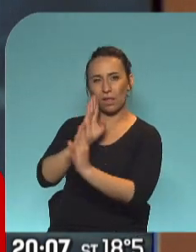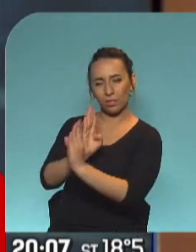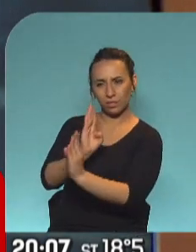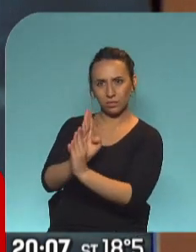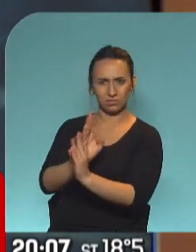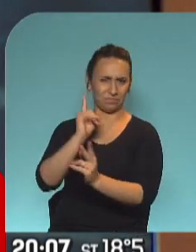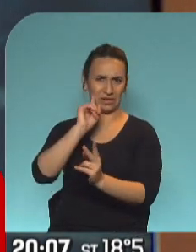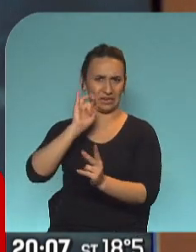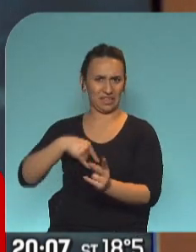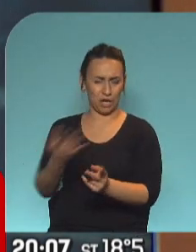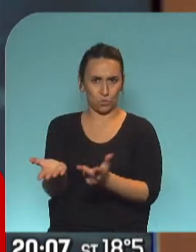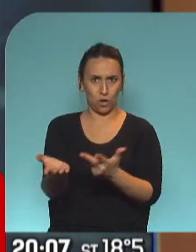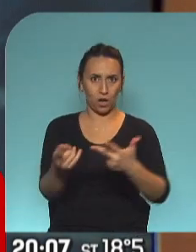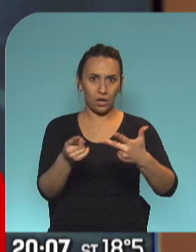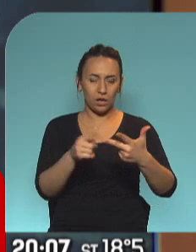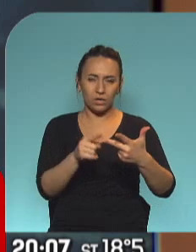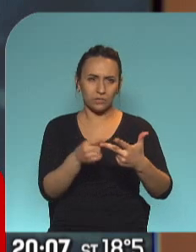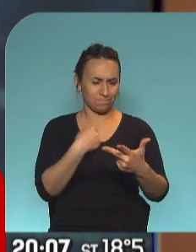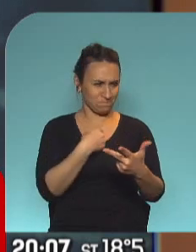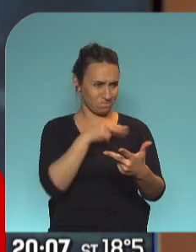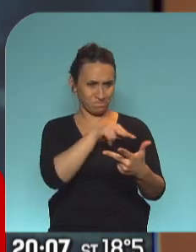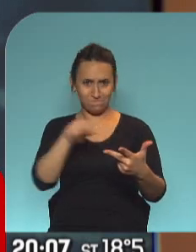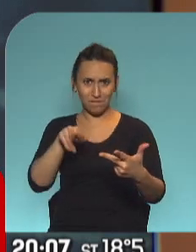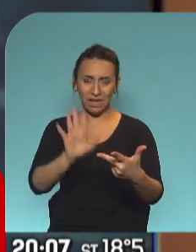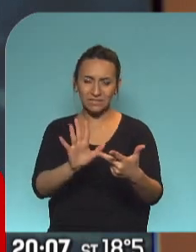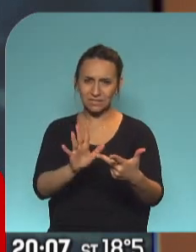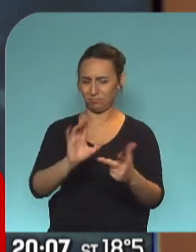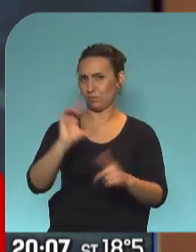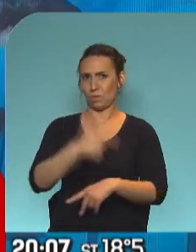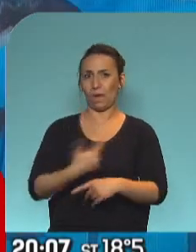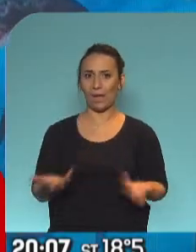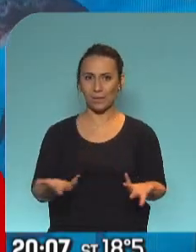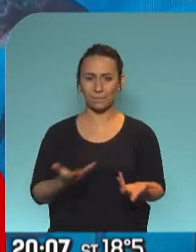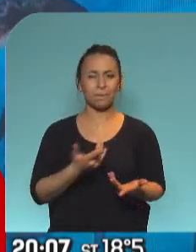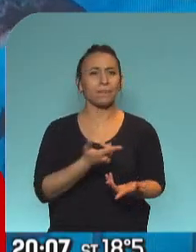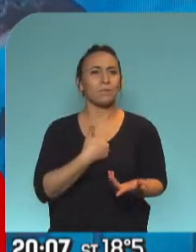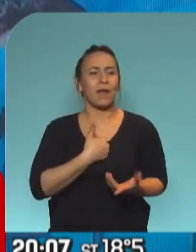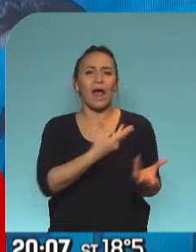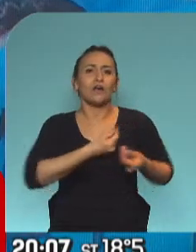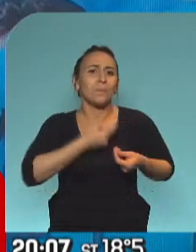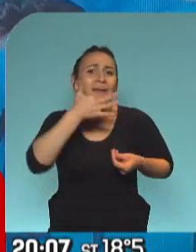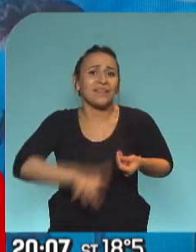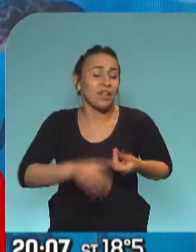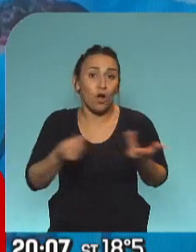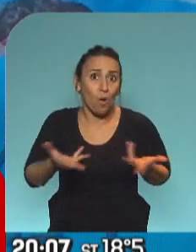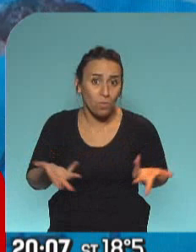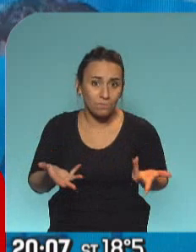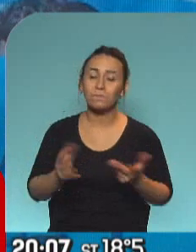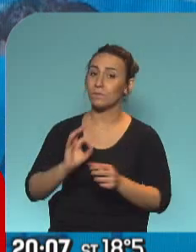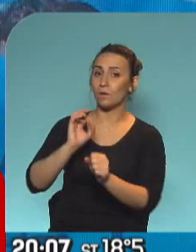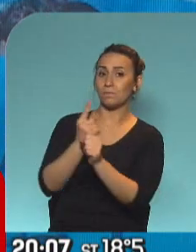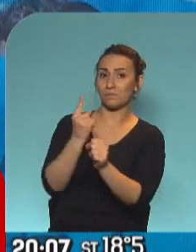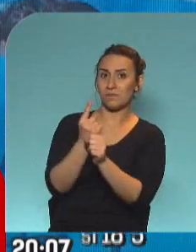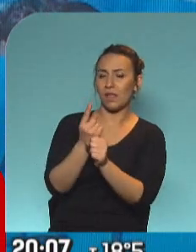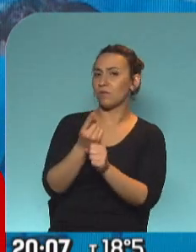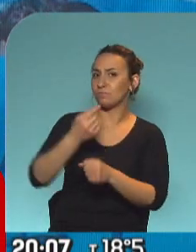te pregunto por qué es lo que podés entender, ¿a qué respuesta llegas? Para entender un poquito de qué se trata, lo primero que hay que determinar es